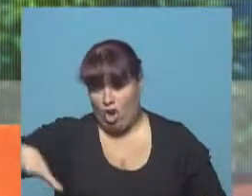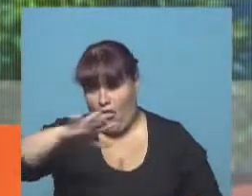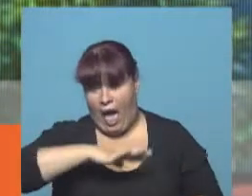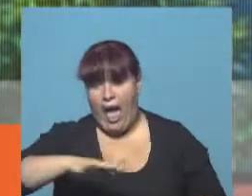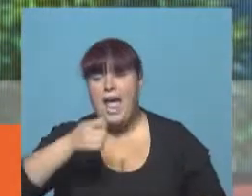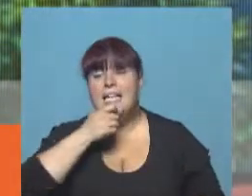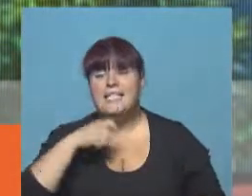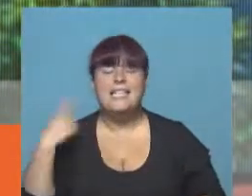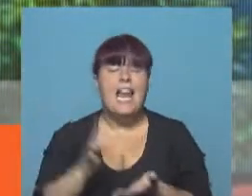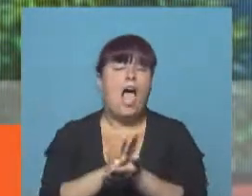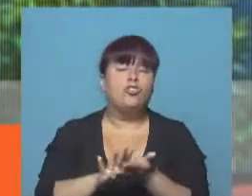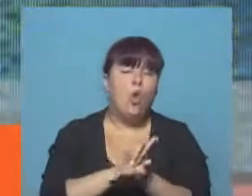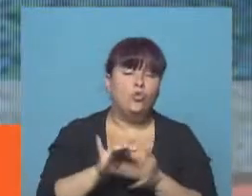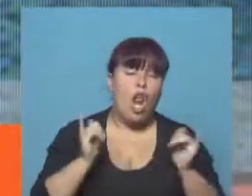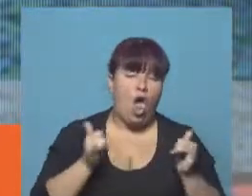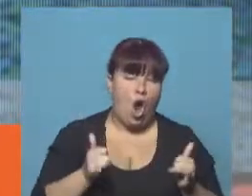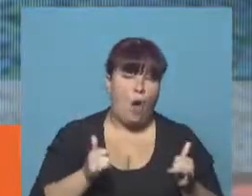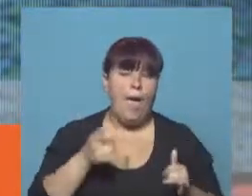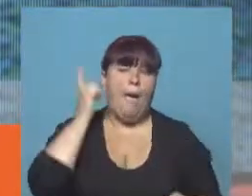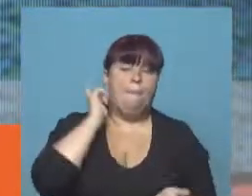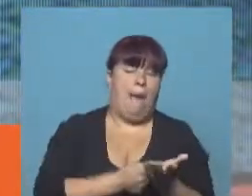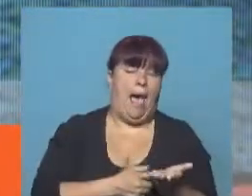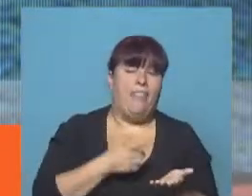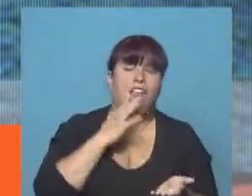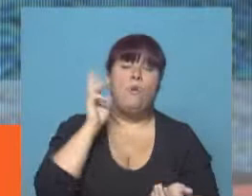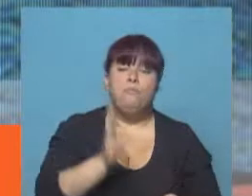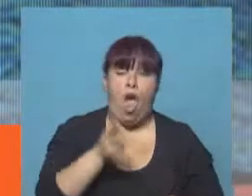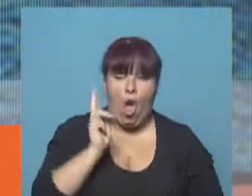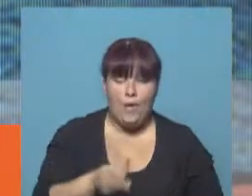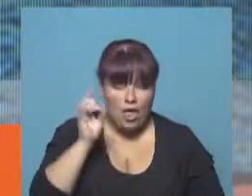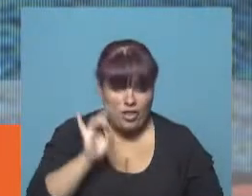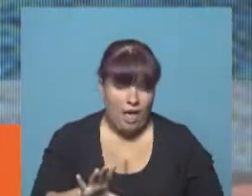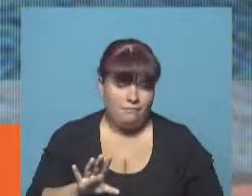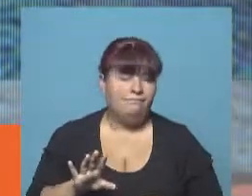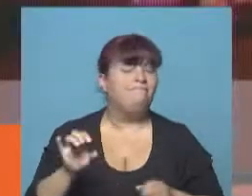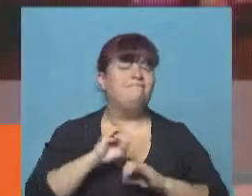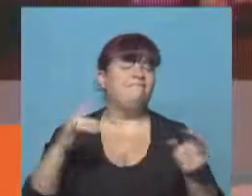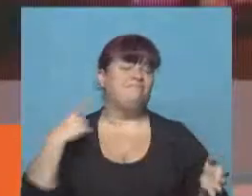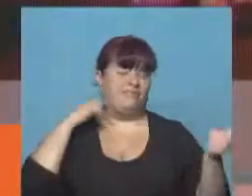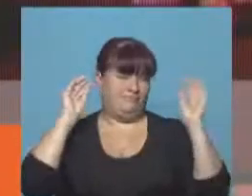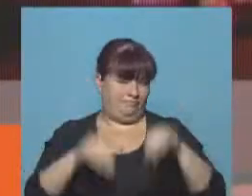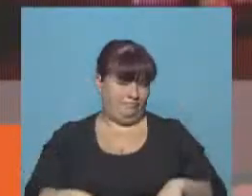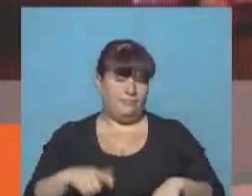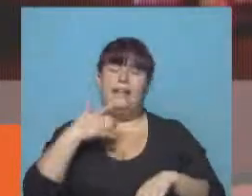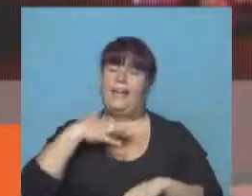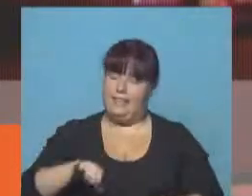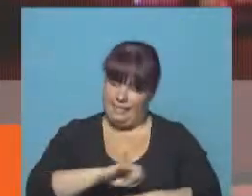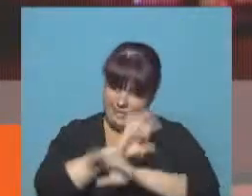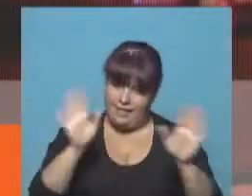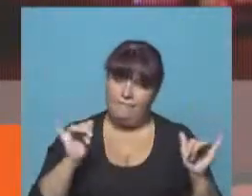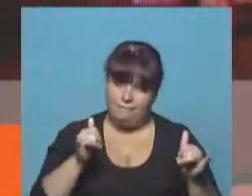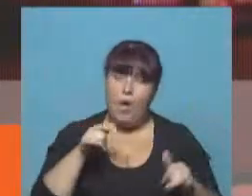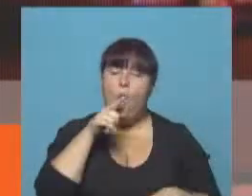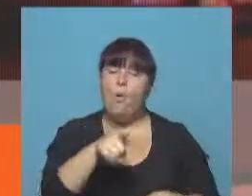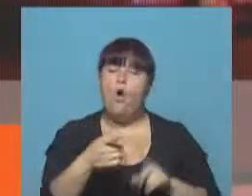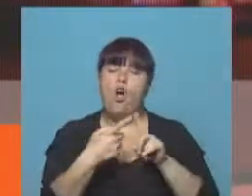nosotros las soluciones a nuestros jóvenes las planteamos a partir de la prohibición solamente, creo que estaríamos fracasando como sociedad. Se entiende, Patricio. Sí, Sí, vos